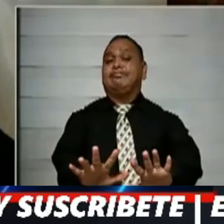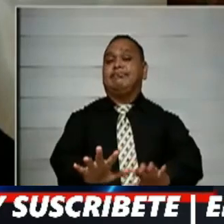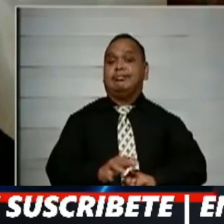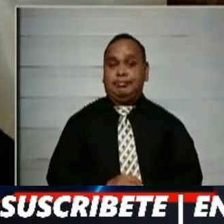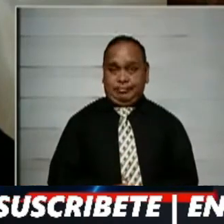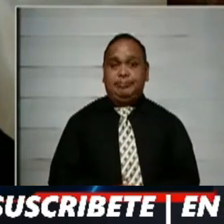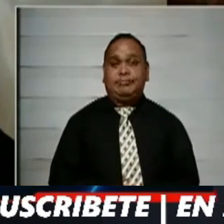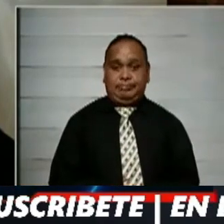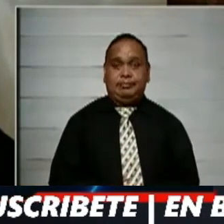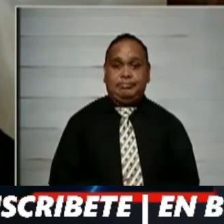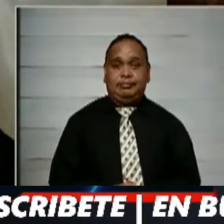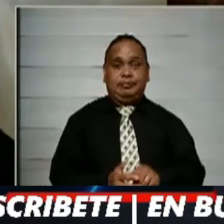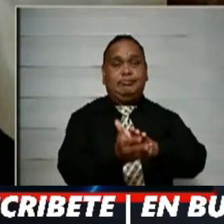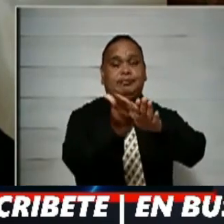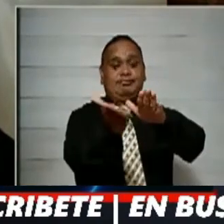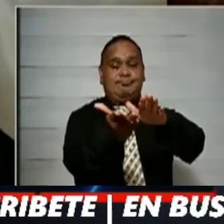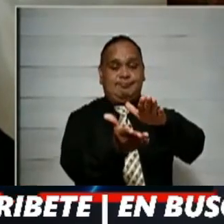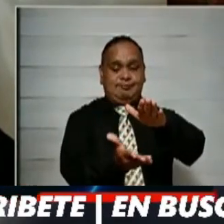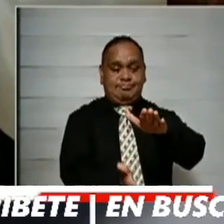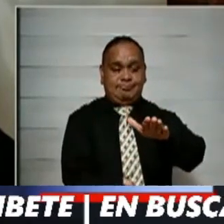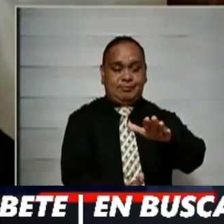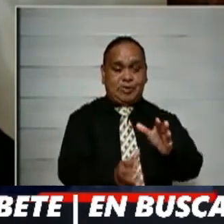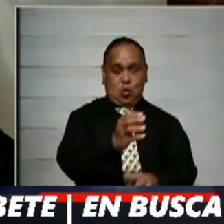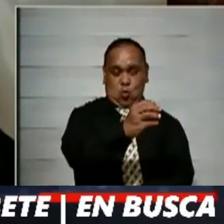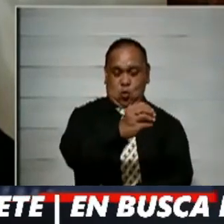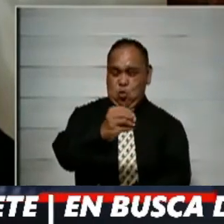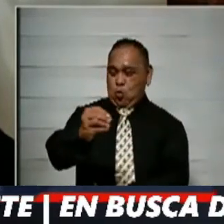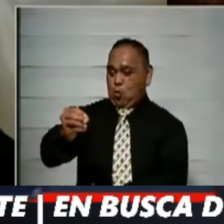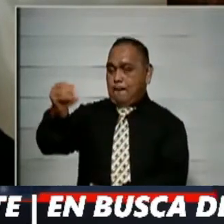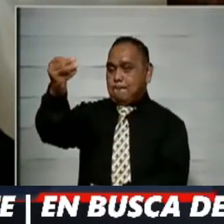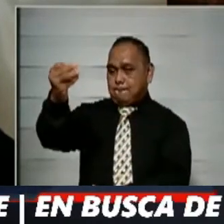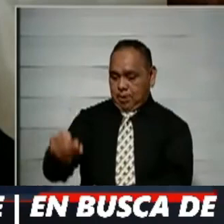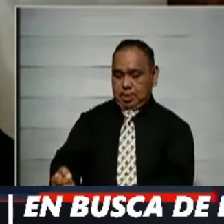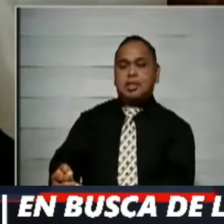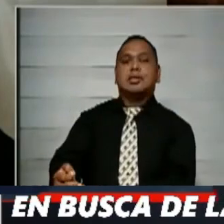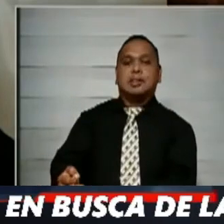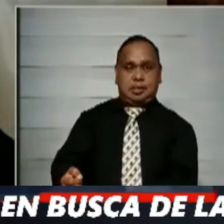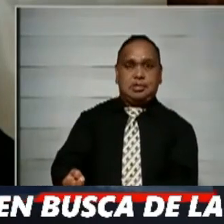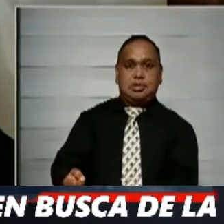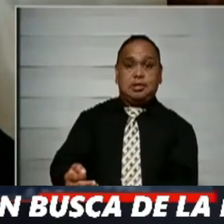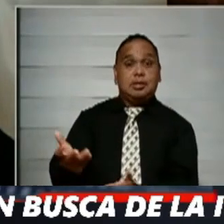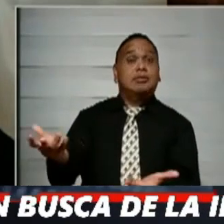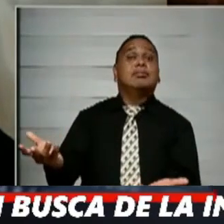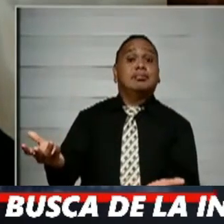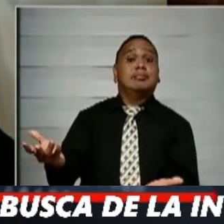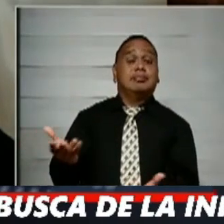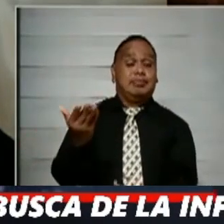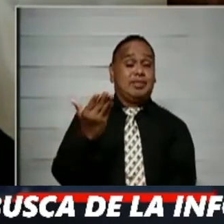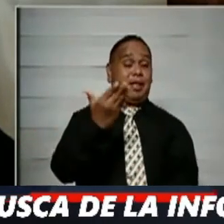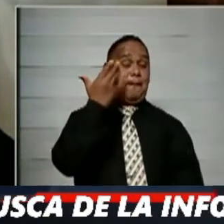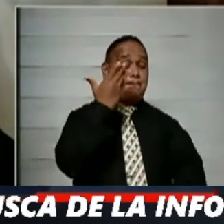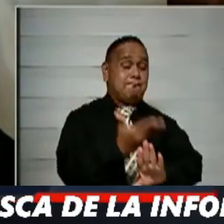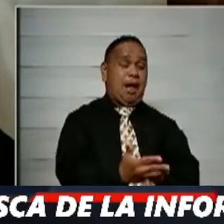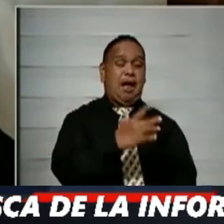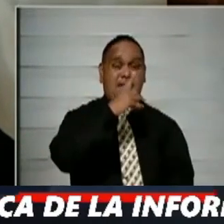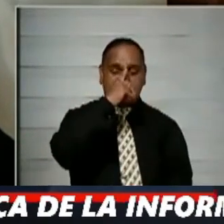la carpeta que se tiene está muy bien hecha. No hay manera de decir que él no ha cometido faltas